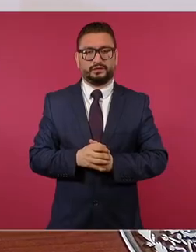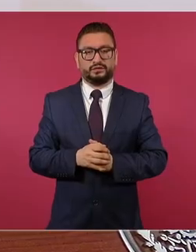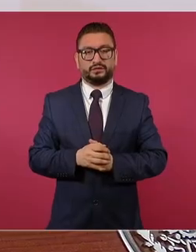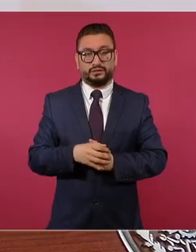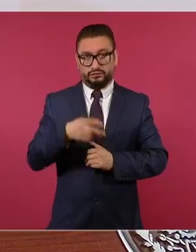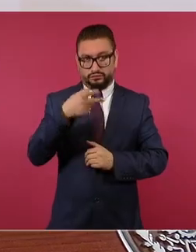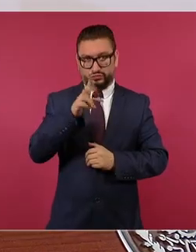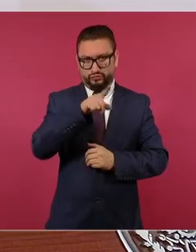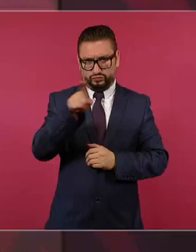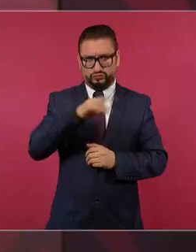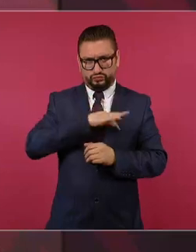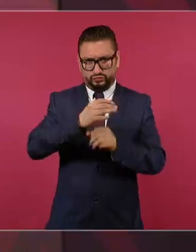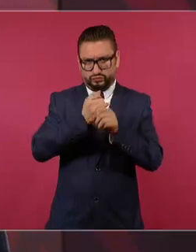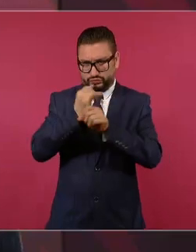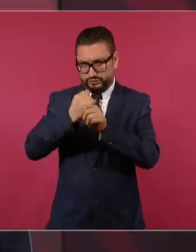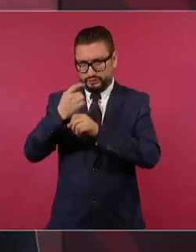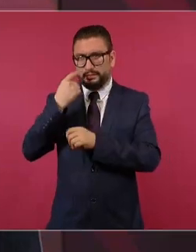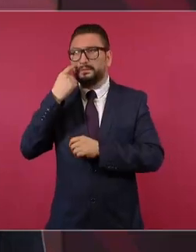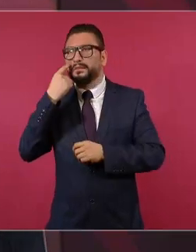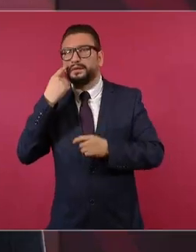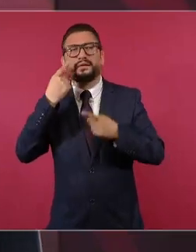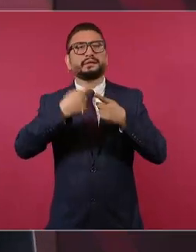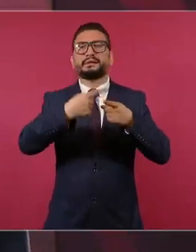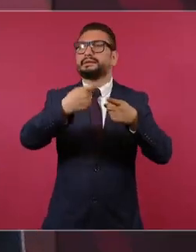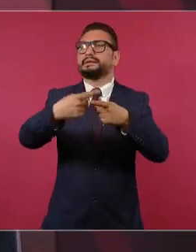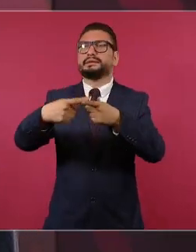Pero vean quién es quién